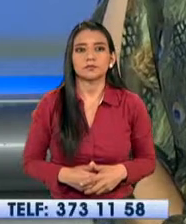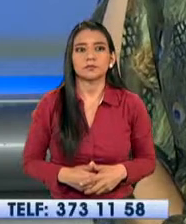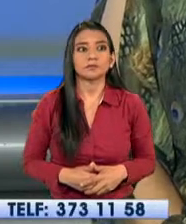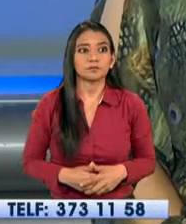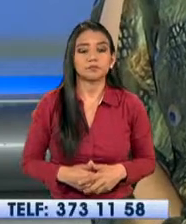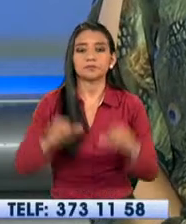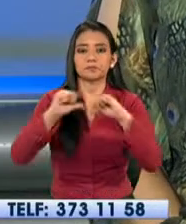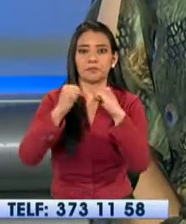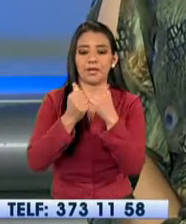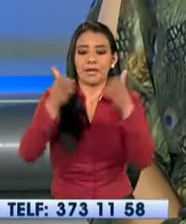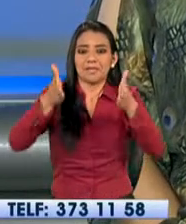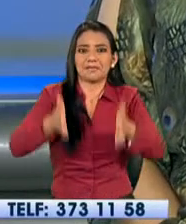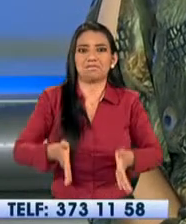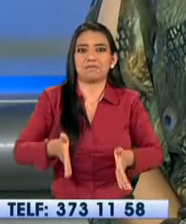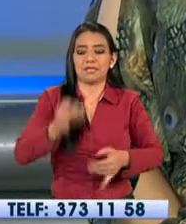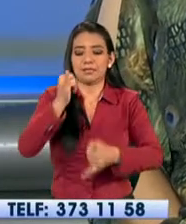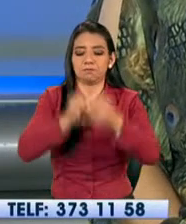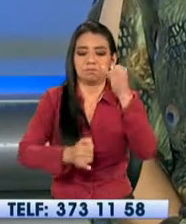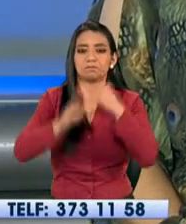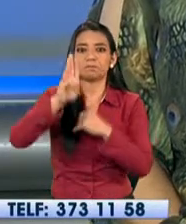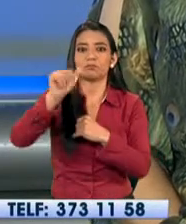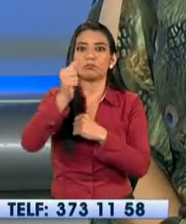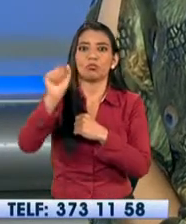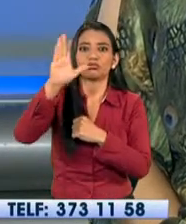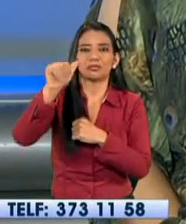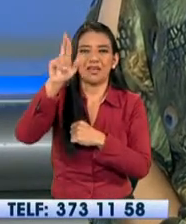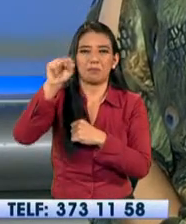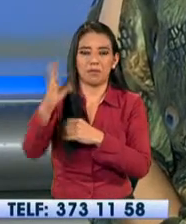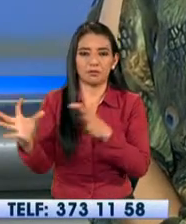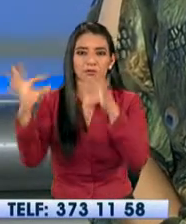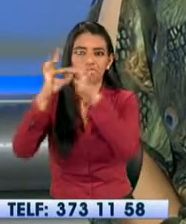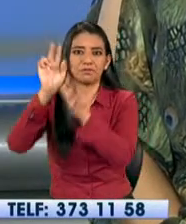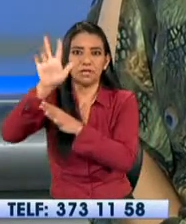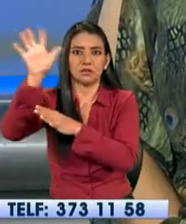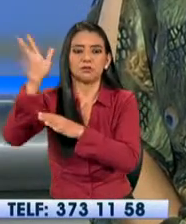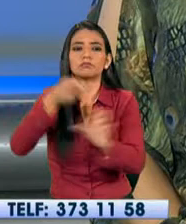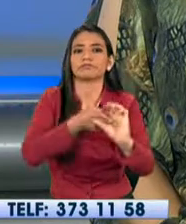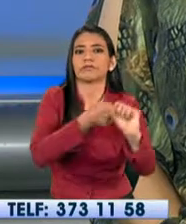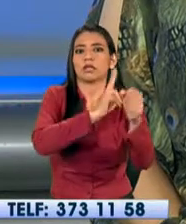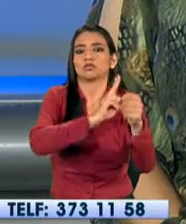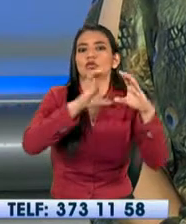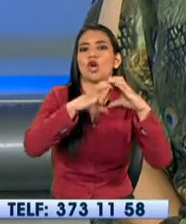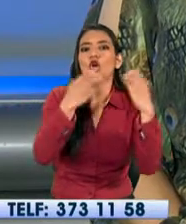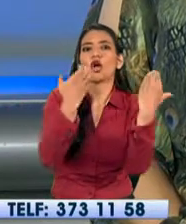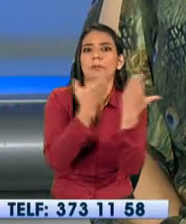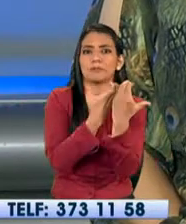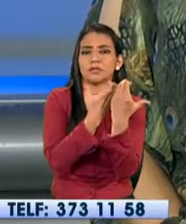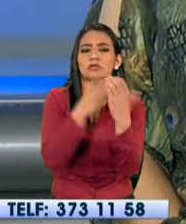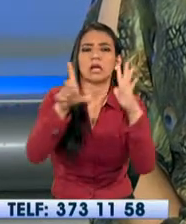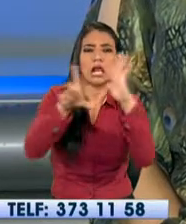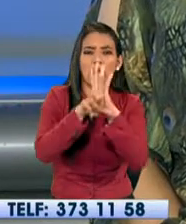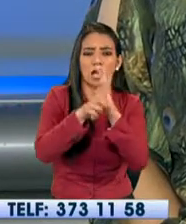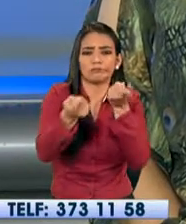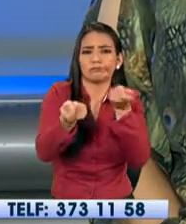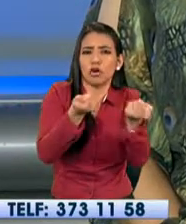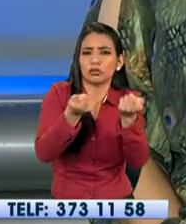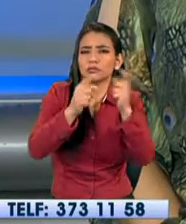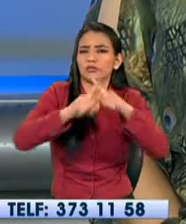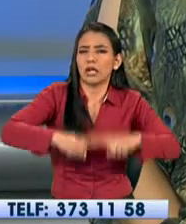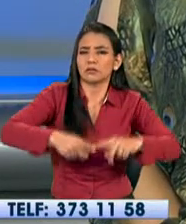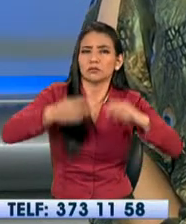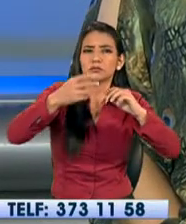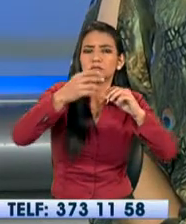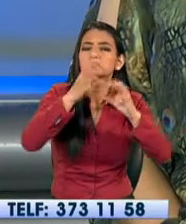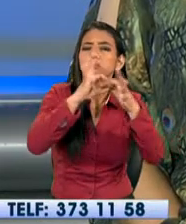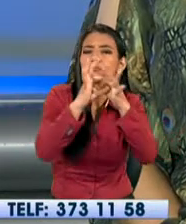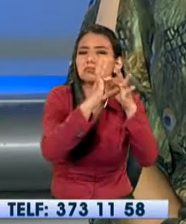Legislador por Alianza País, Fernando Bustamante, renunció a la presidencia de la Comisión Especializada Permanente de Soberanía e Integración, Relaciones Internacionales